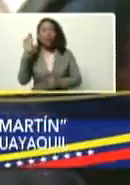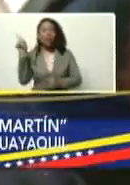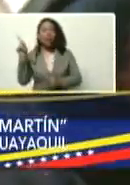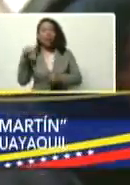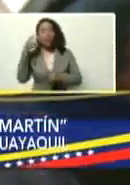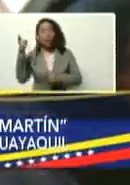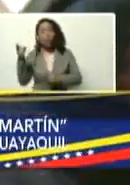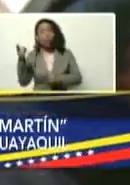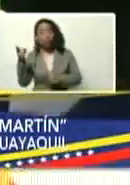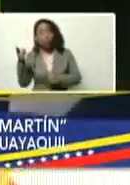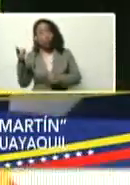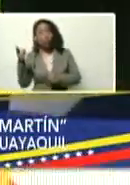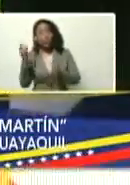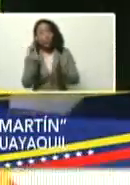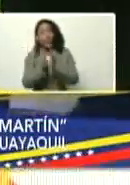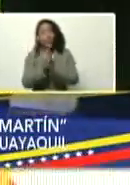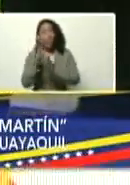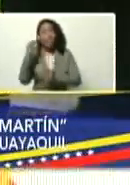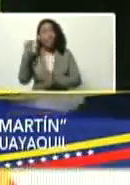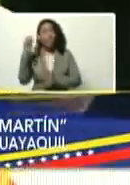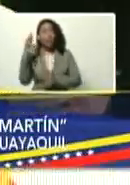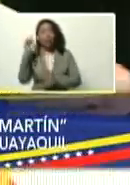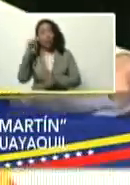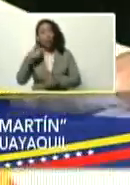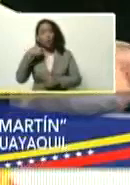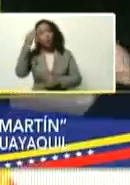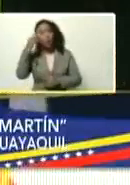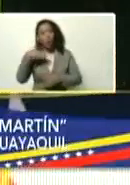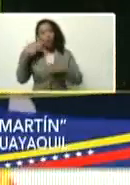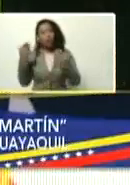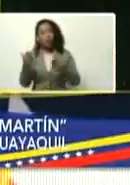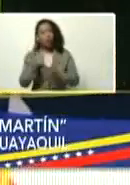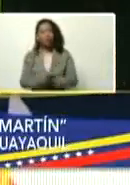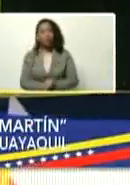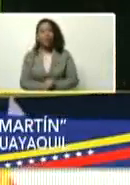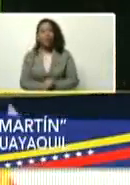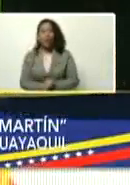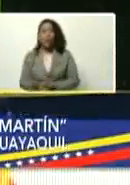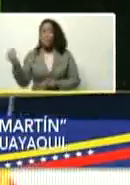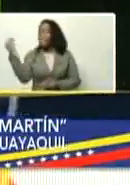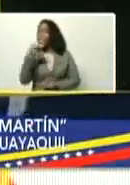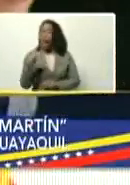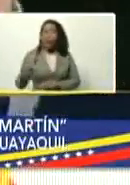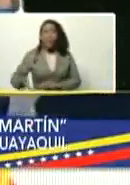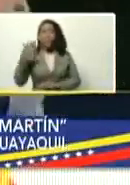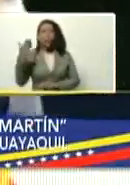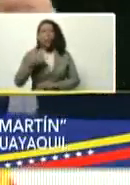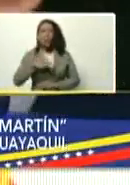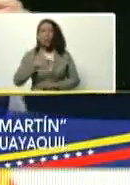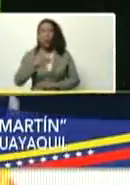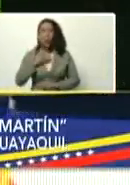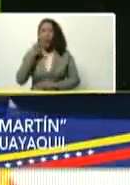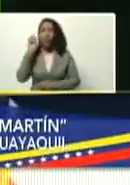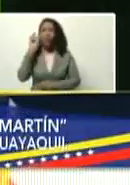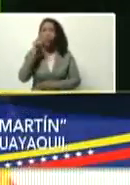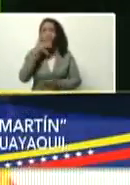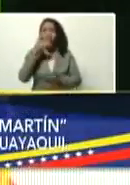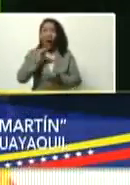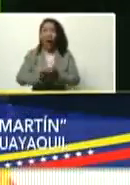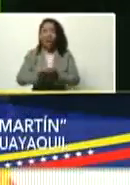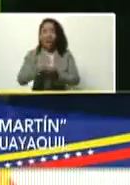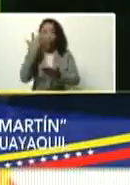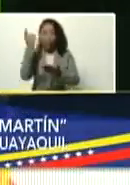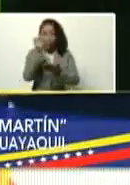Martín, creo que lo más importante se puede extraer de dos cartas de puño y letra de